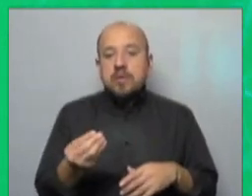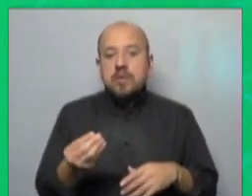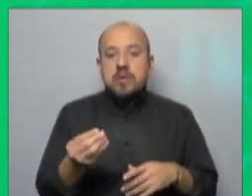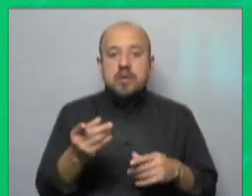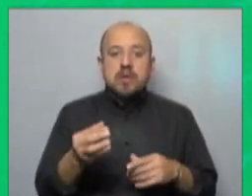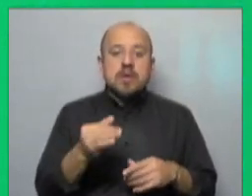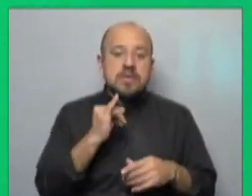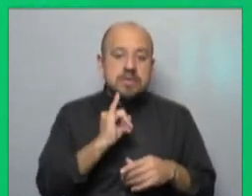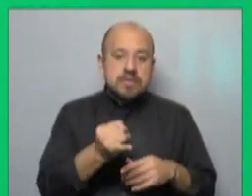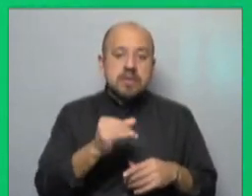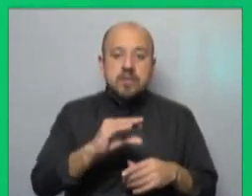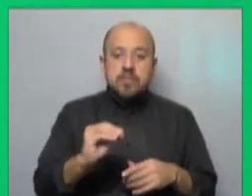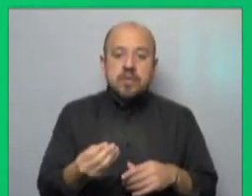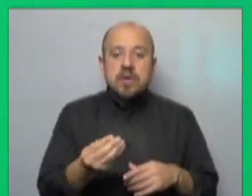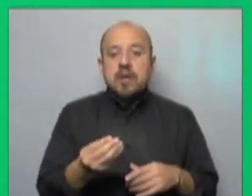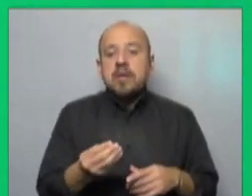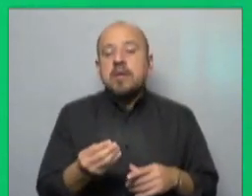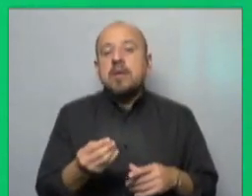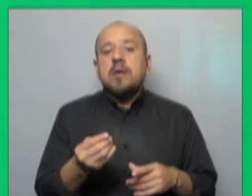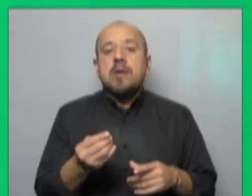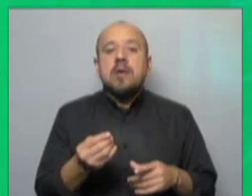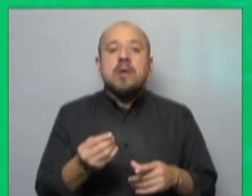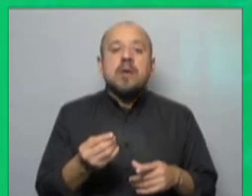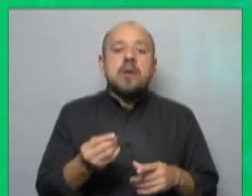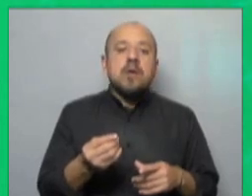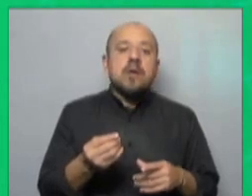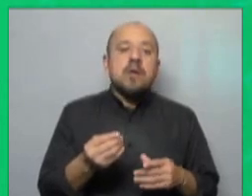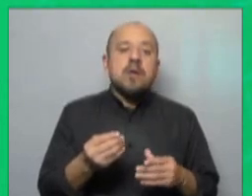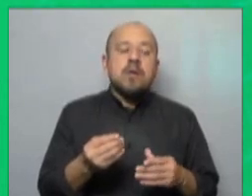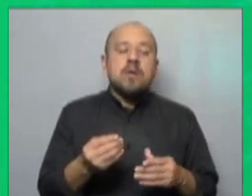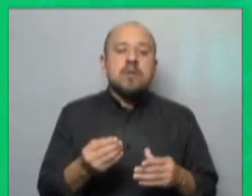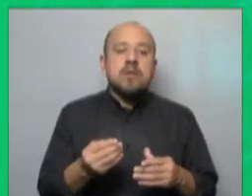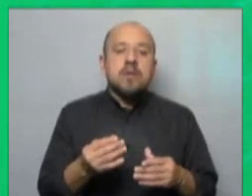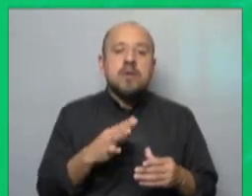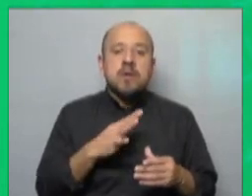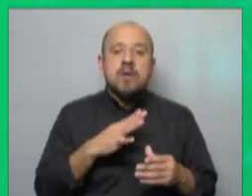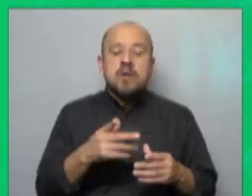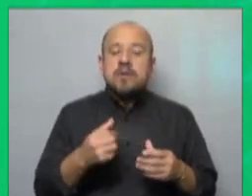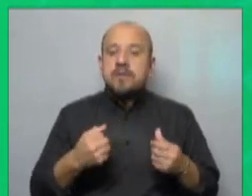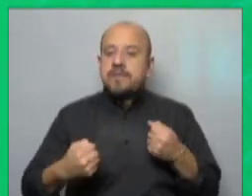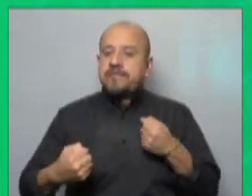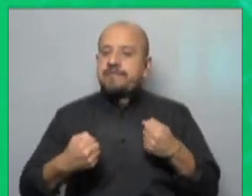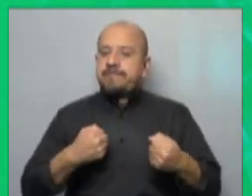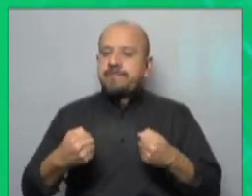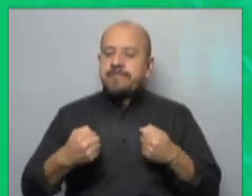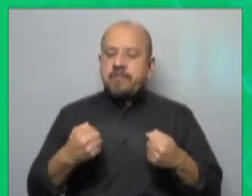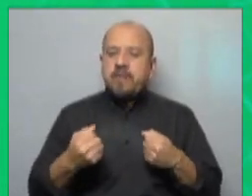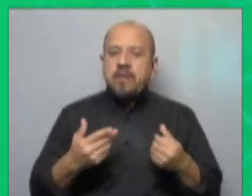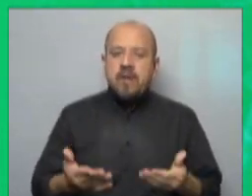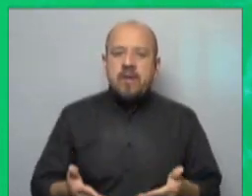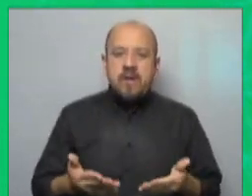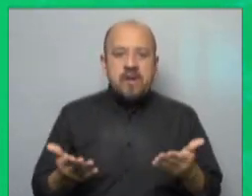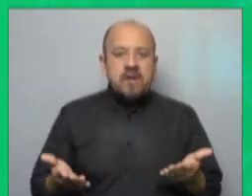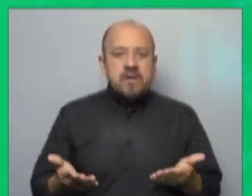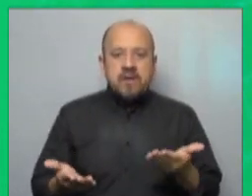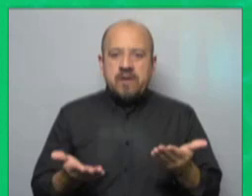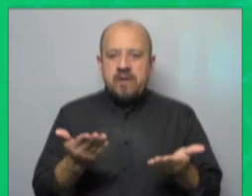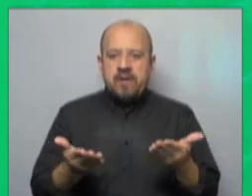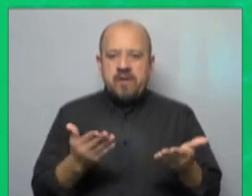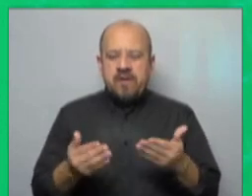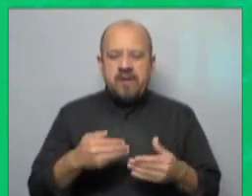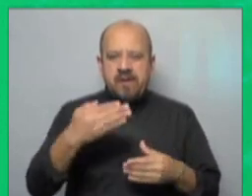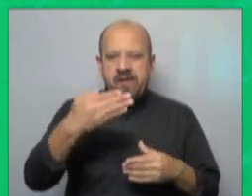sí genera una disputa que presenta un resultado muy similar el